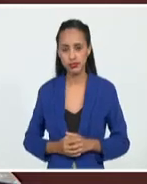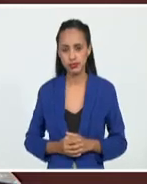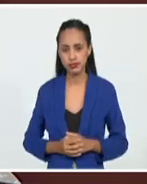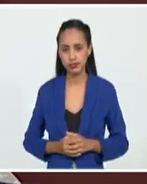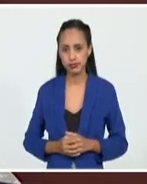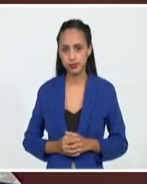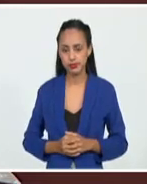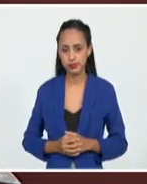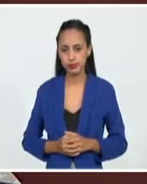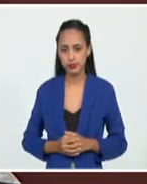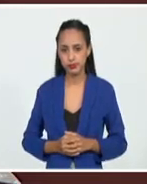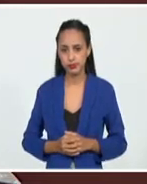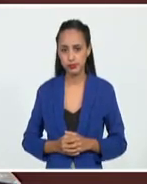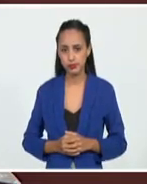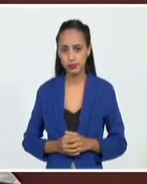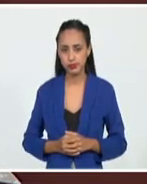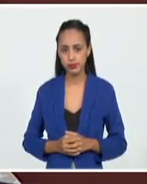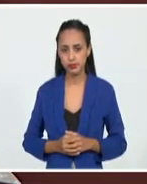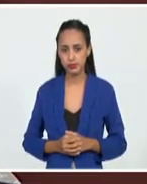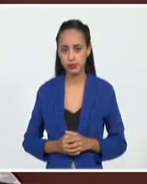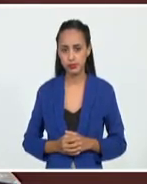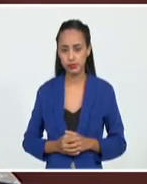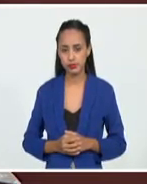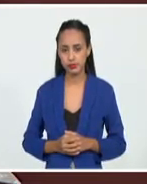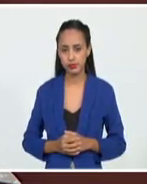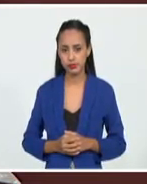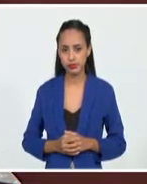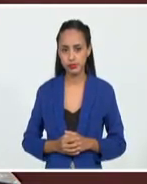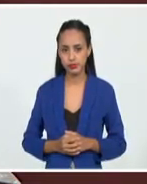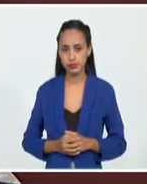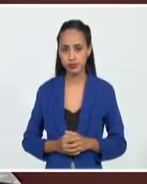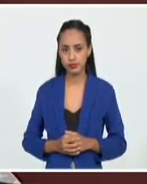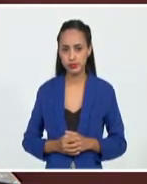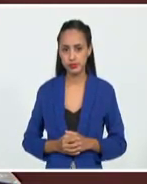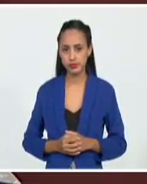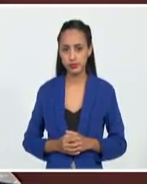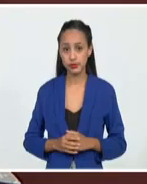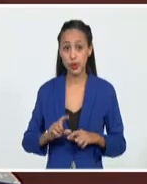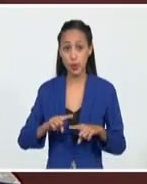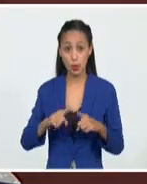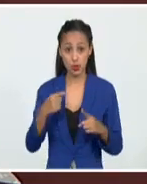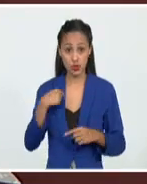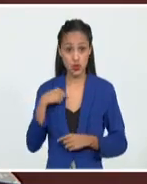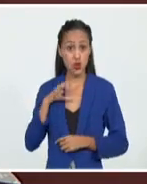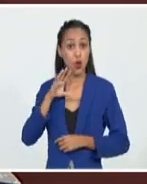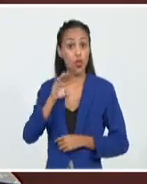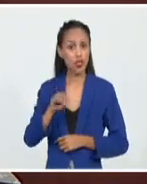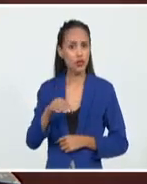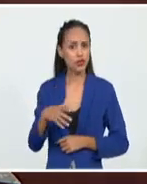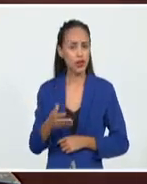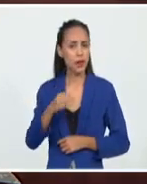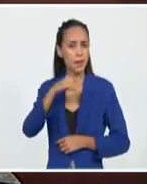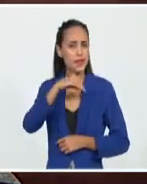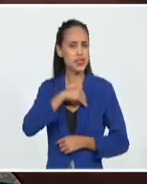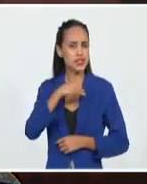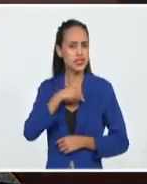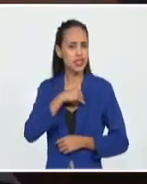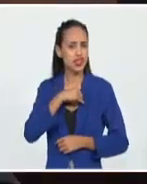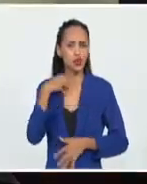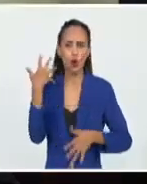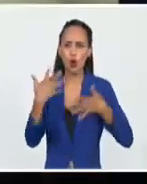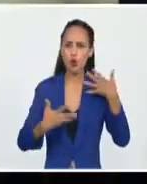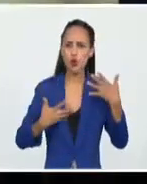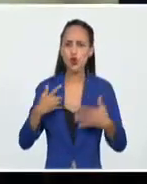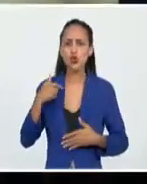Y por eso digo por encima de todo que me siento orgulloso de ser